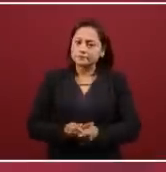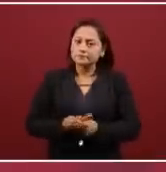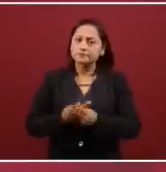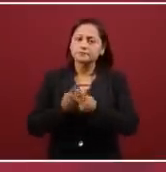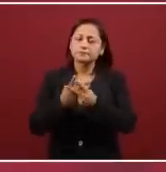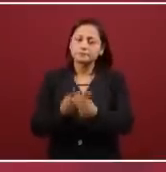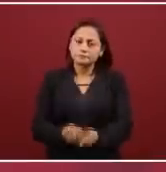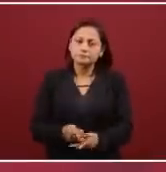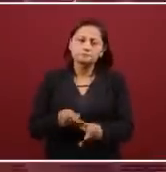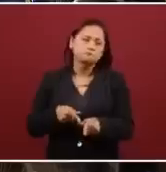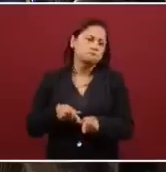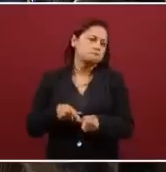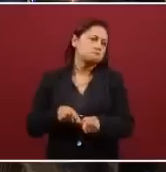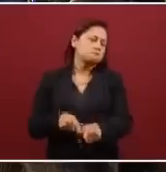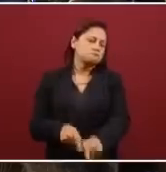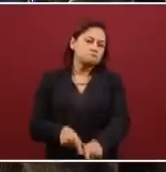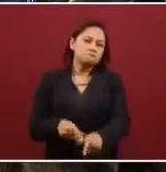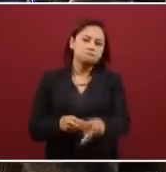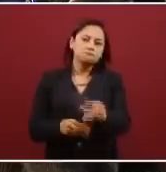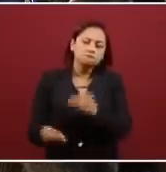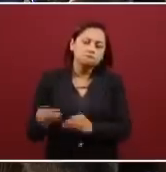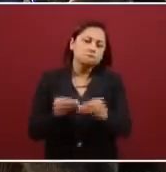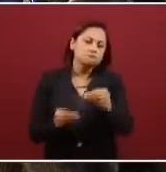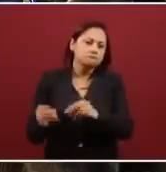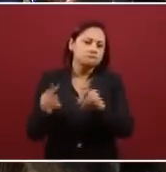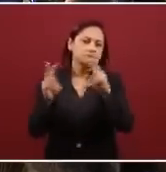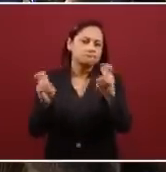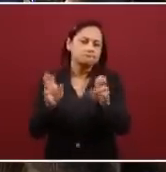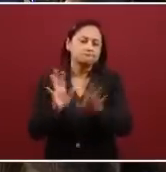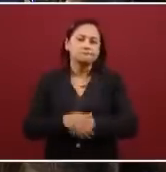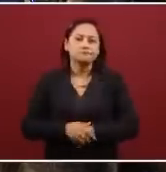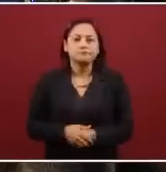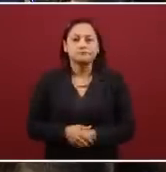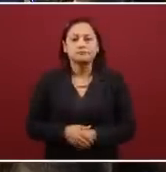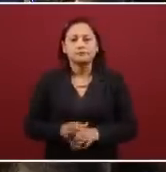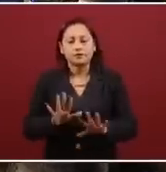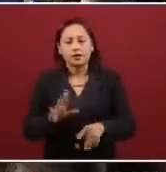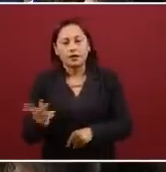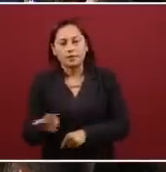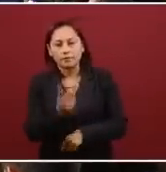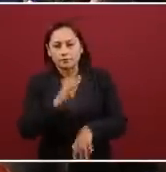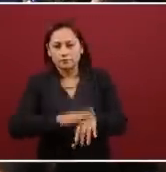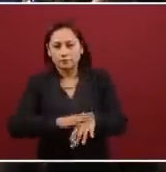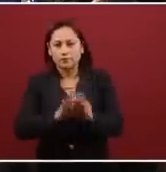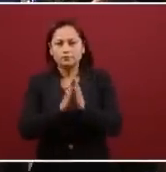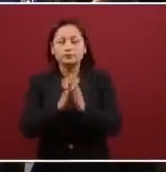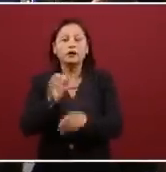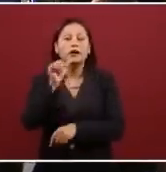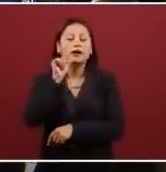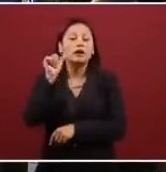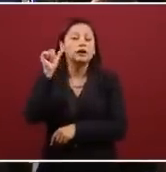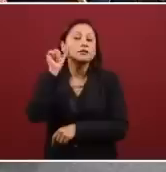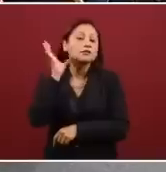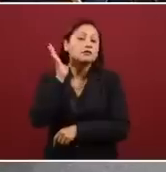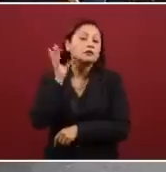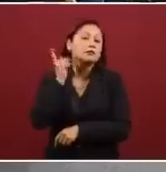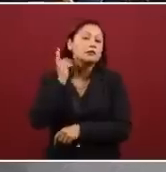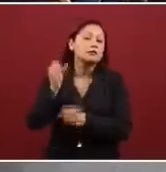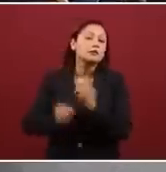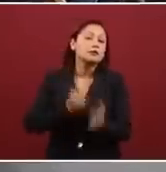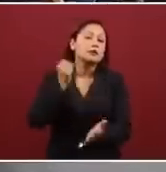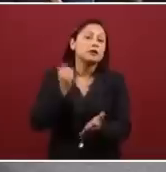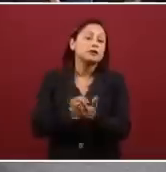seguir con este tema. Presidente, una pregunta más, si me permite. Ayer la Cámara de Diputados aprobó el Plan Nacional de